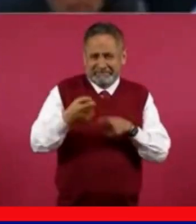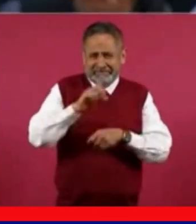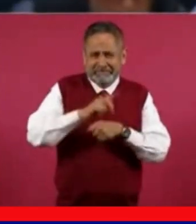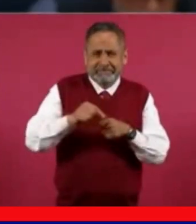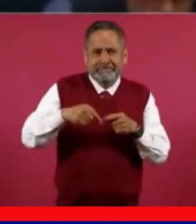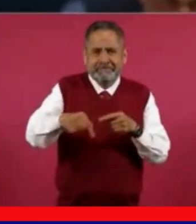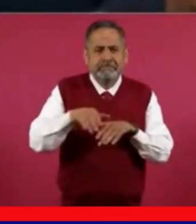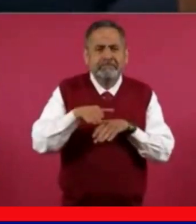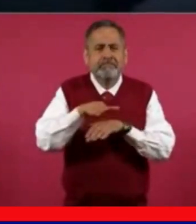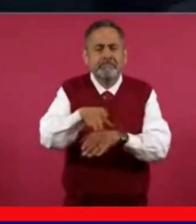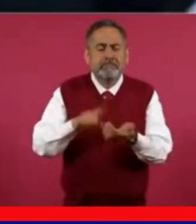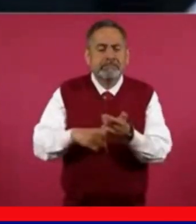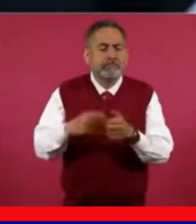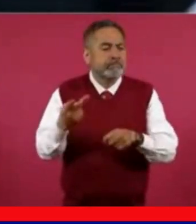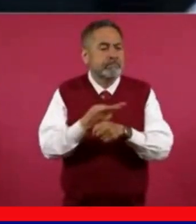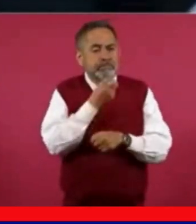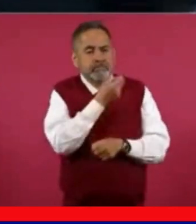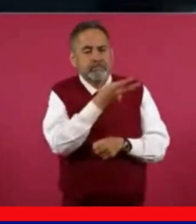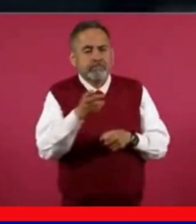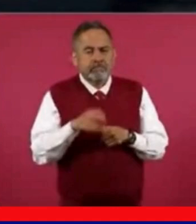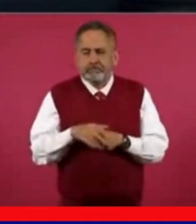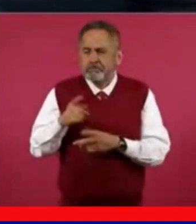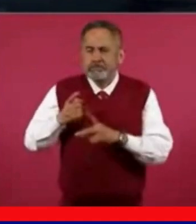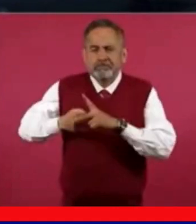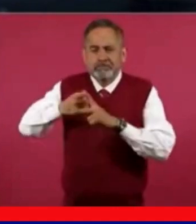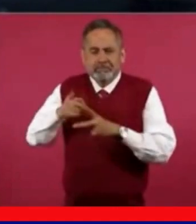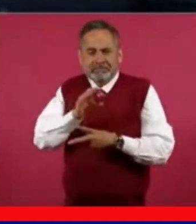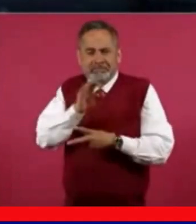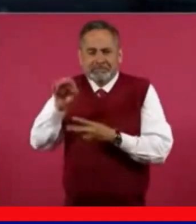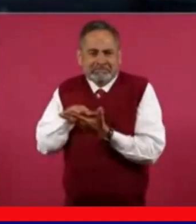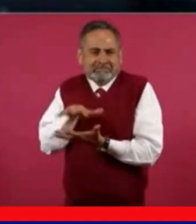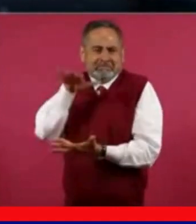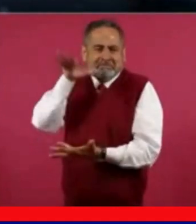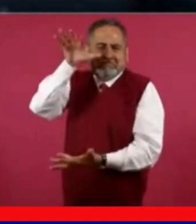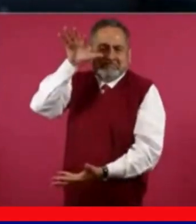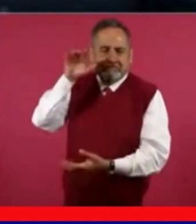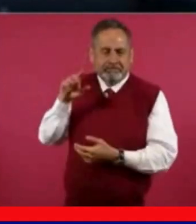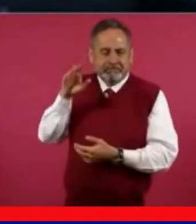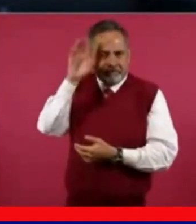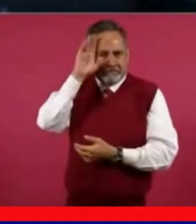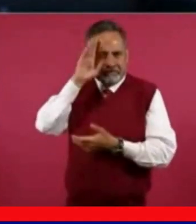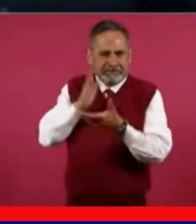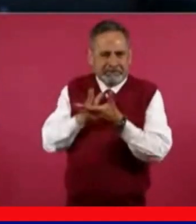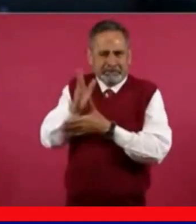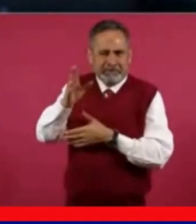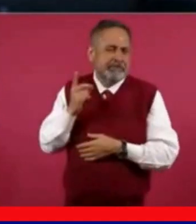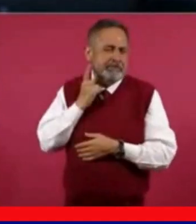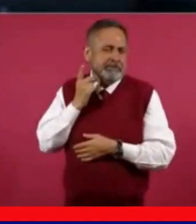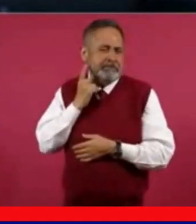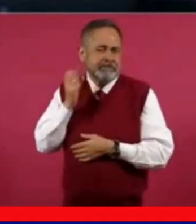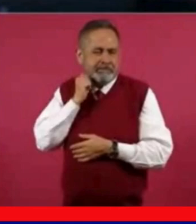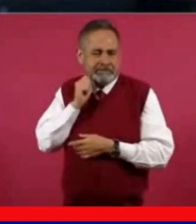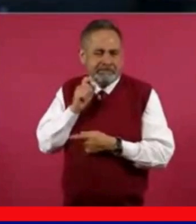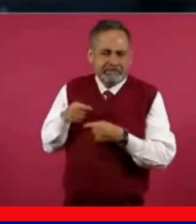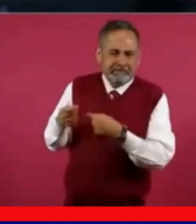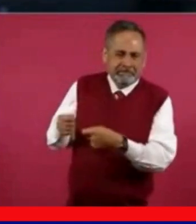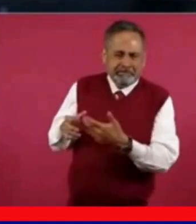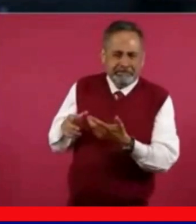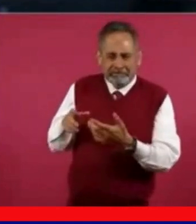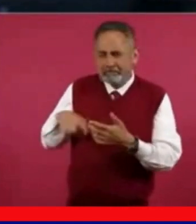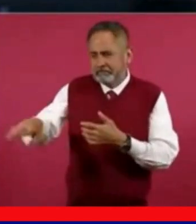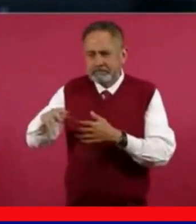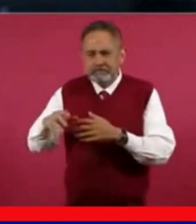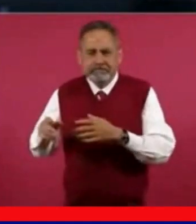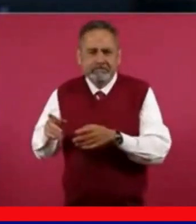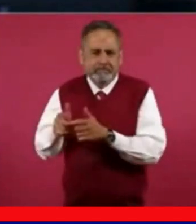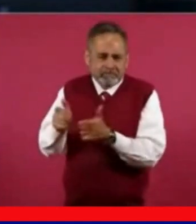designación y distribución de las plurinominales en el congreso el presidente Andrés Manuel López Obrador aseguró que ya que este